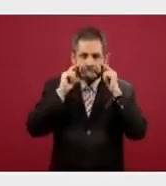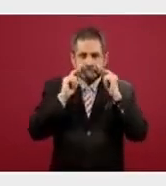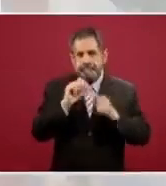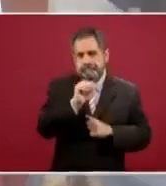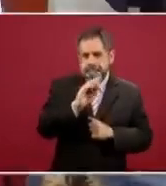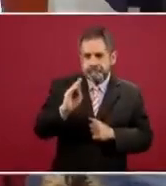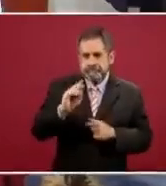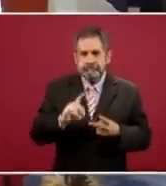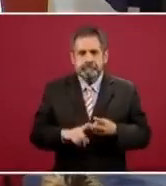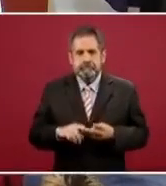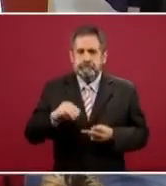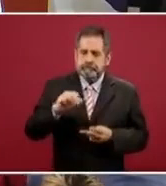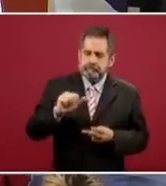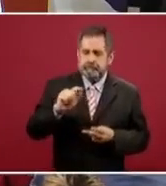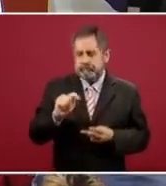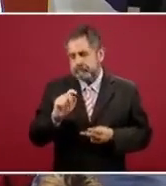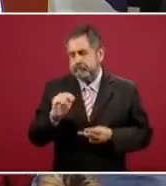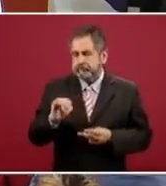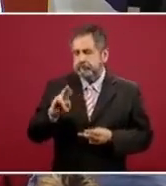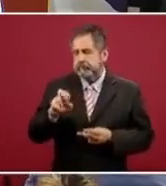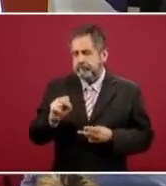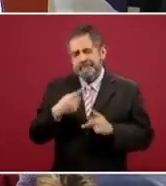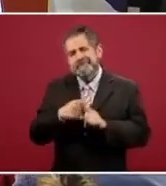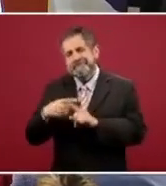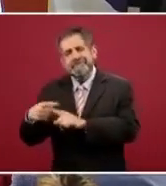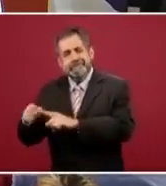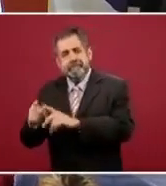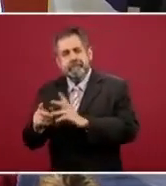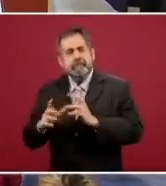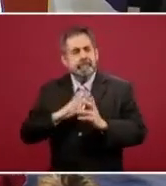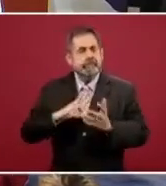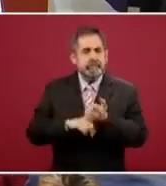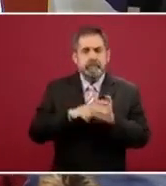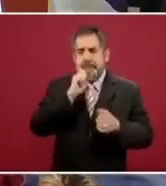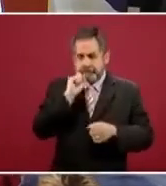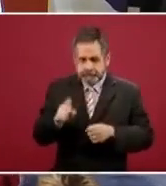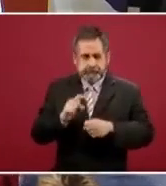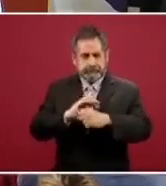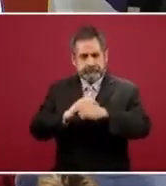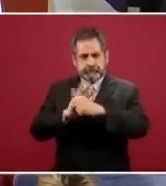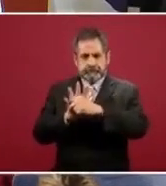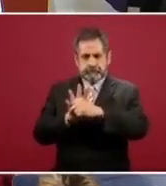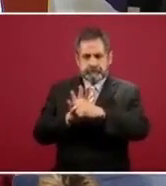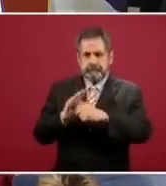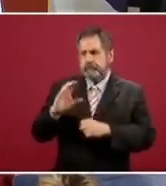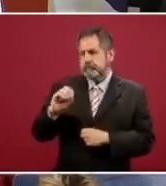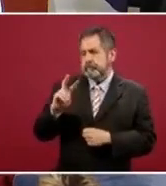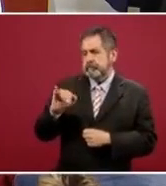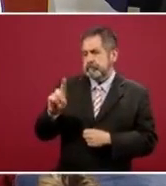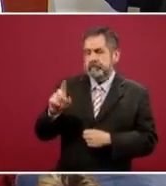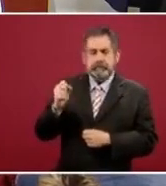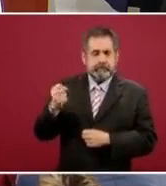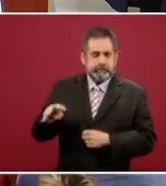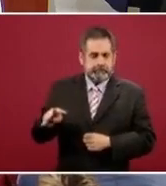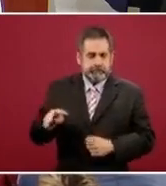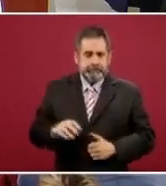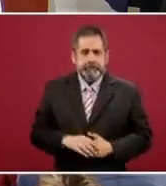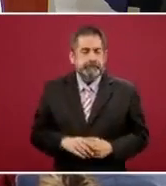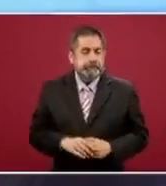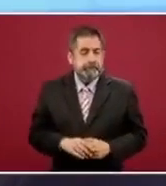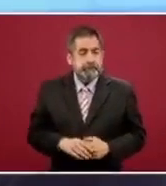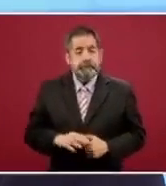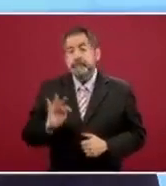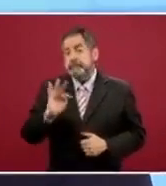B, metaneumovirus, varios virus, y también el coronavirus. Entonces, a las personas que